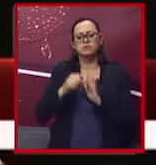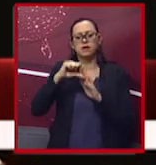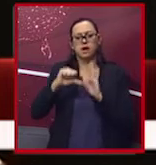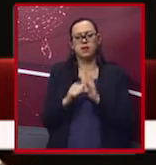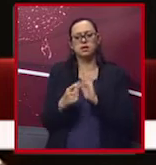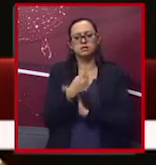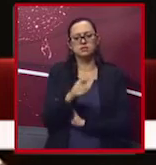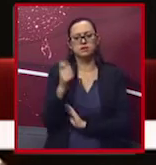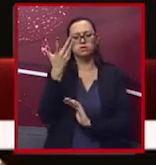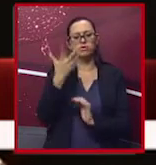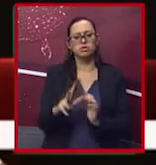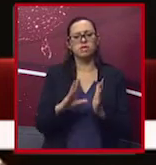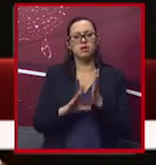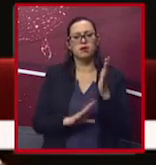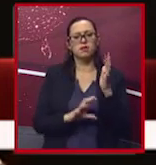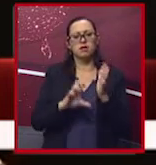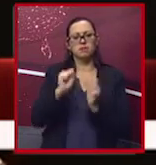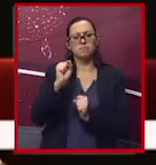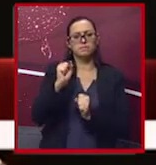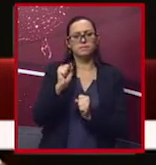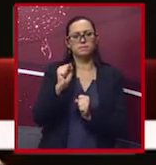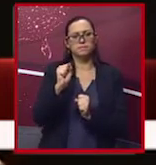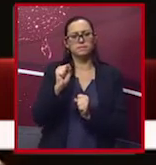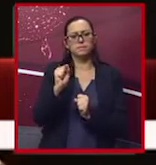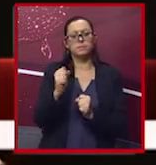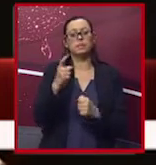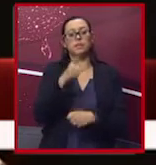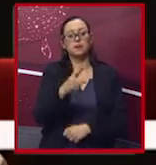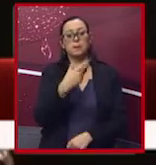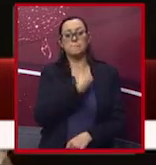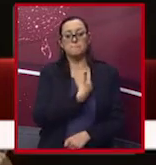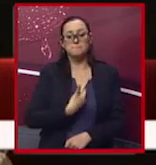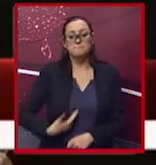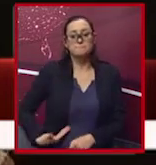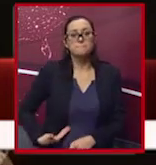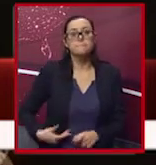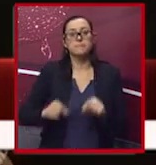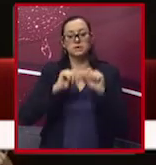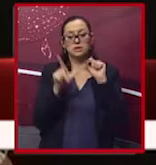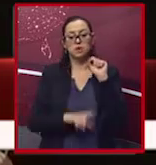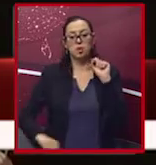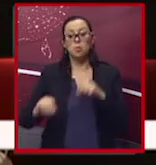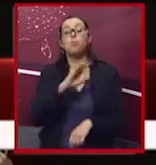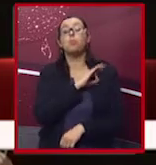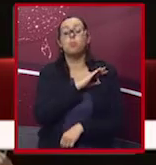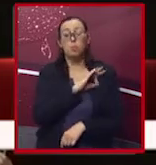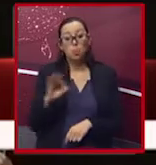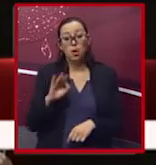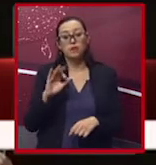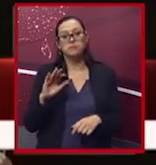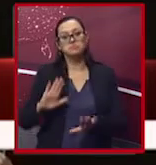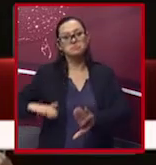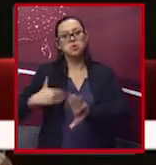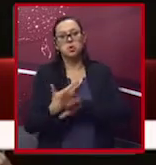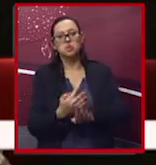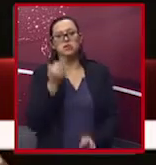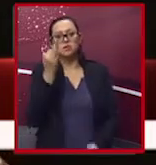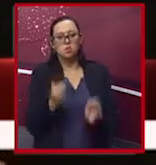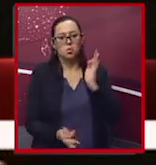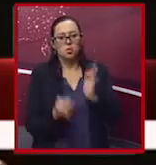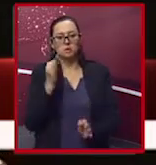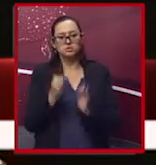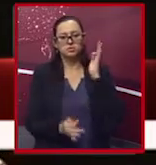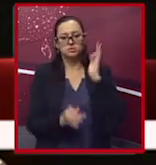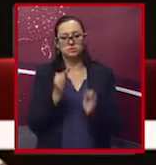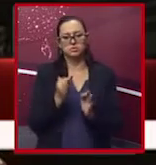artículo 110 constitucional que el presidente de la República sea sujeto de juicio político. Concluya, diputado. De